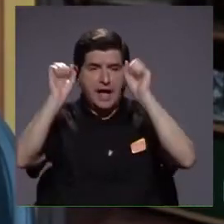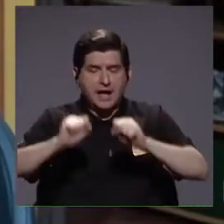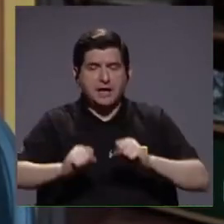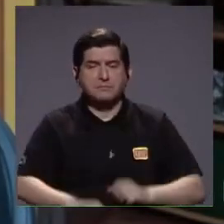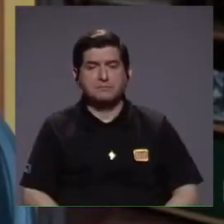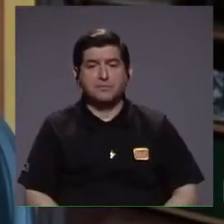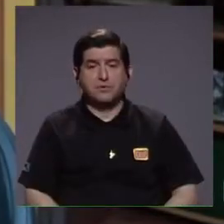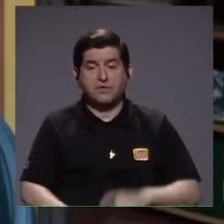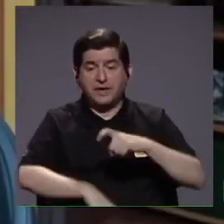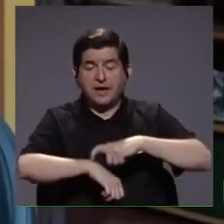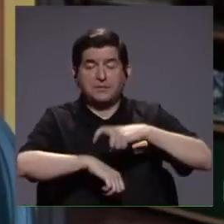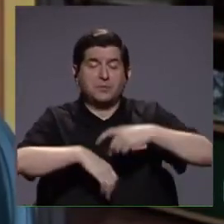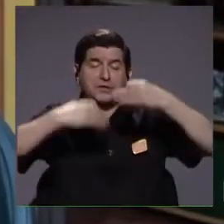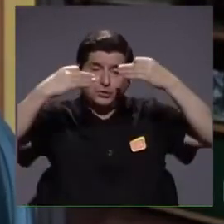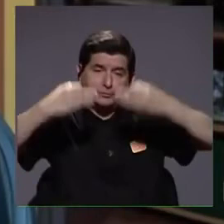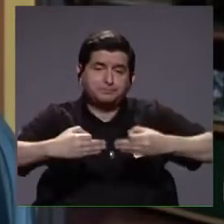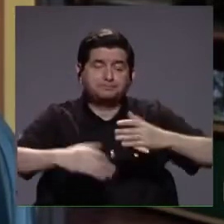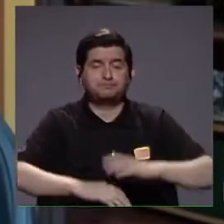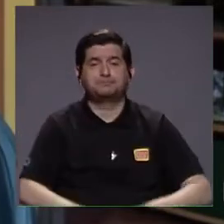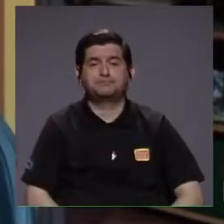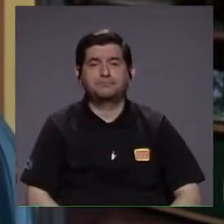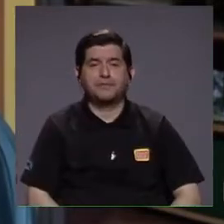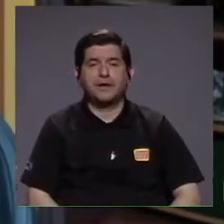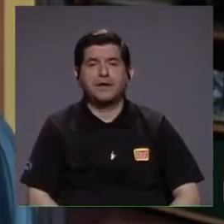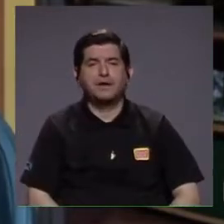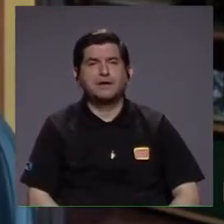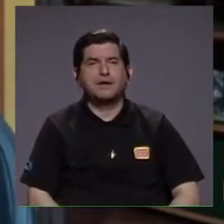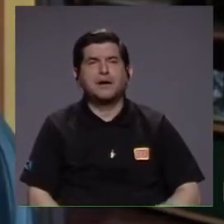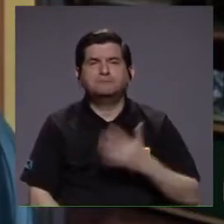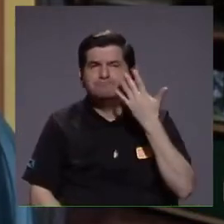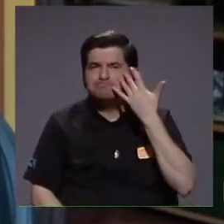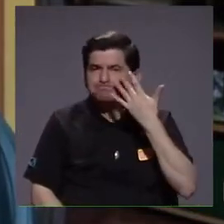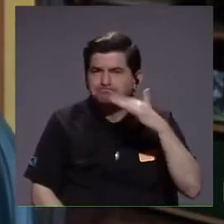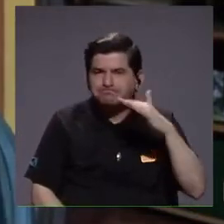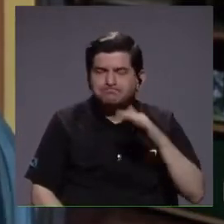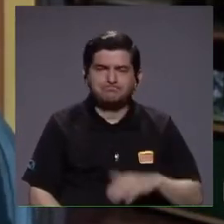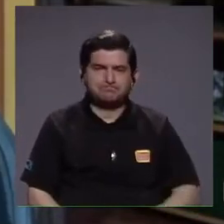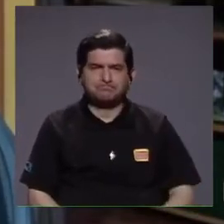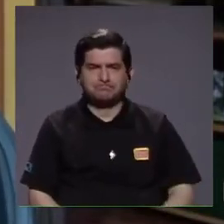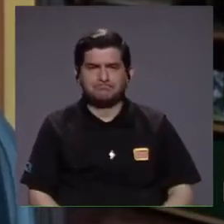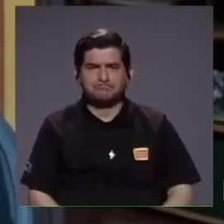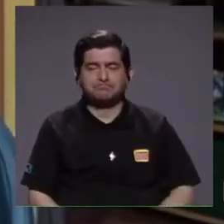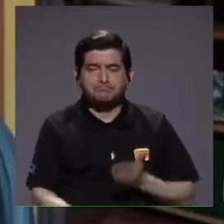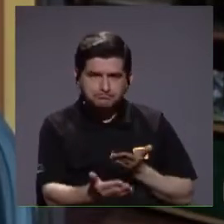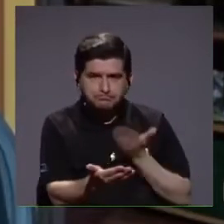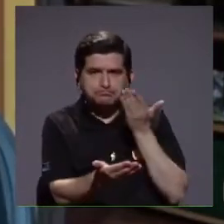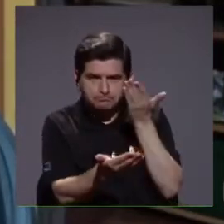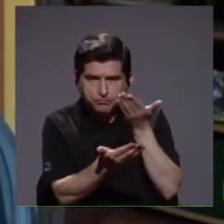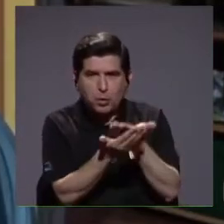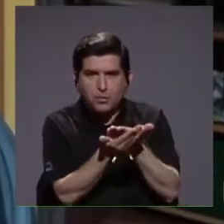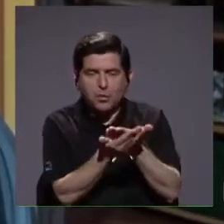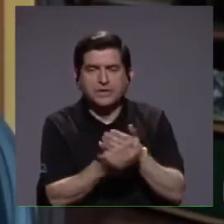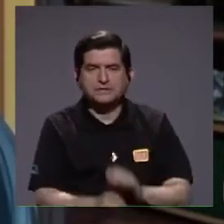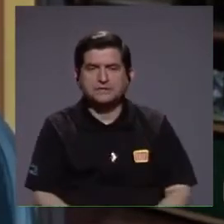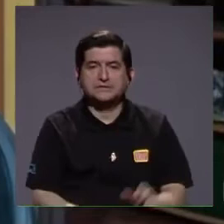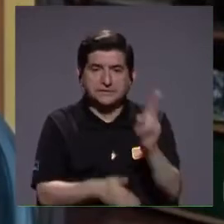que se tome la decisión. Similar es la